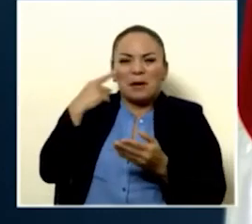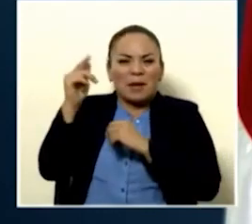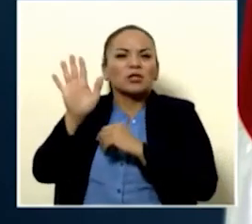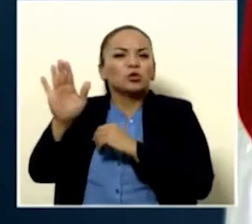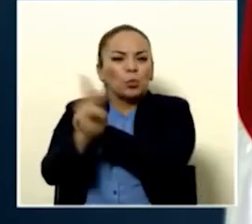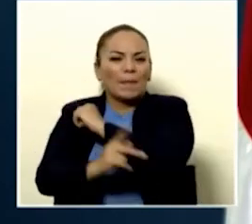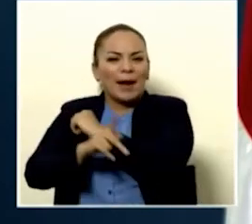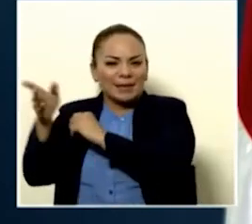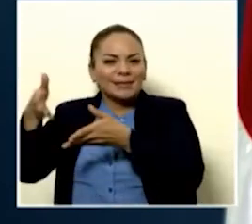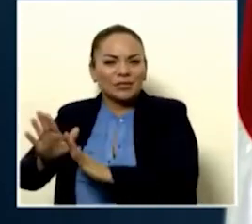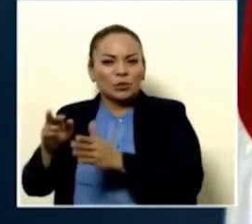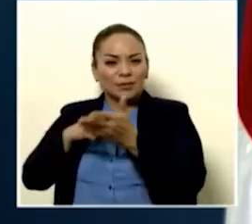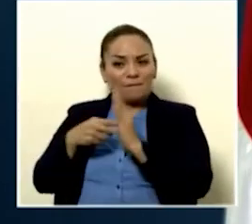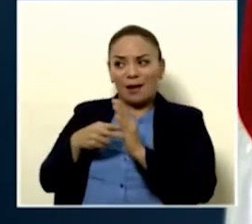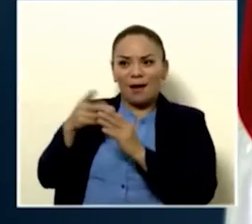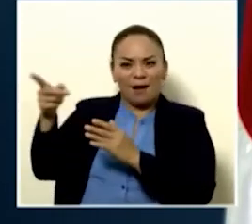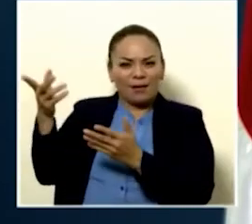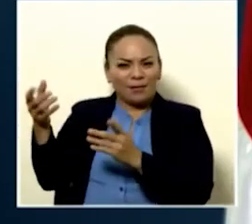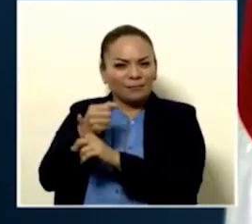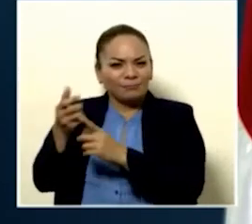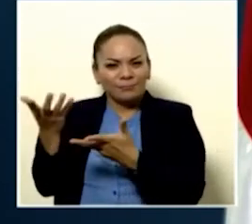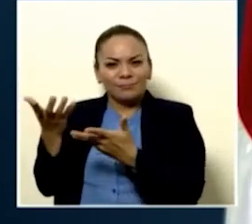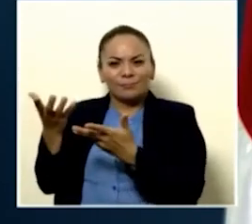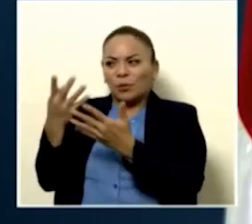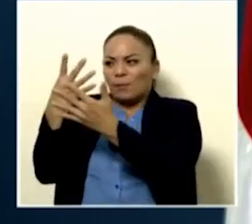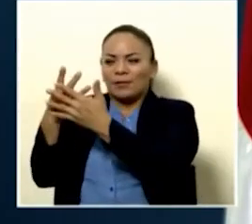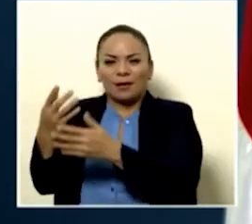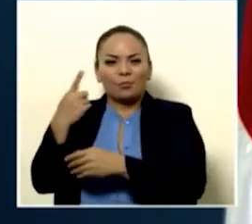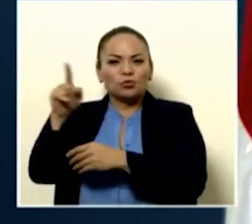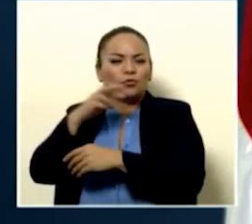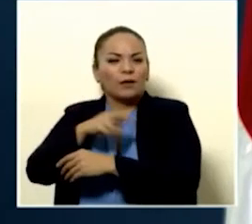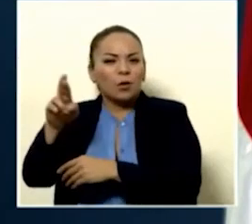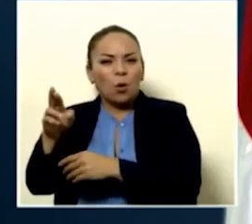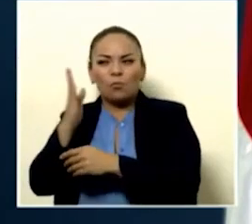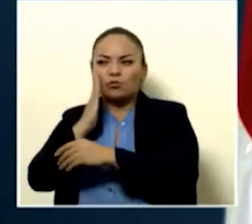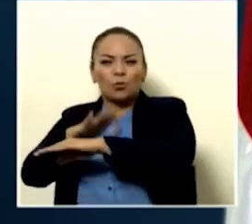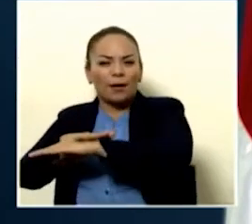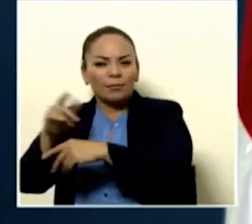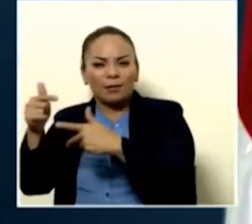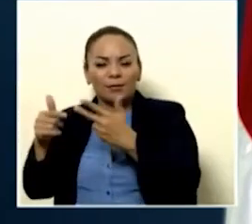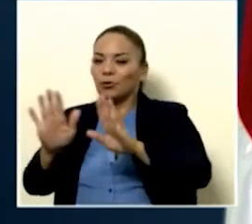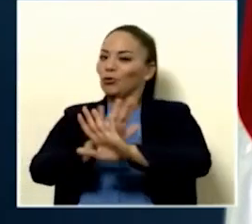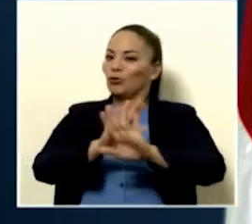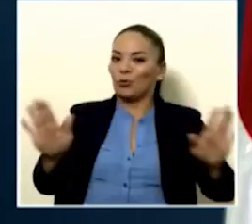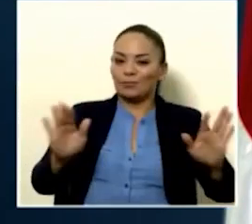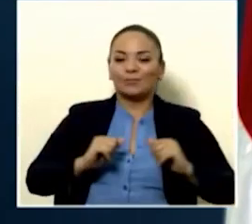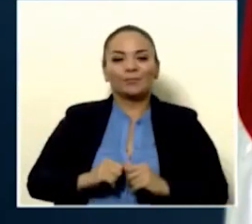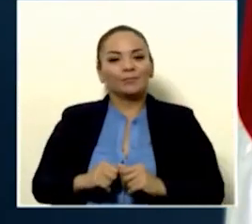por su religión, por su color, por su etnia, no. Entonces, el que